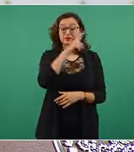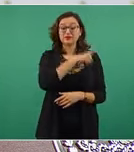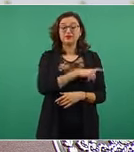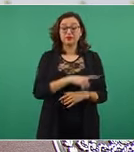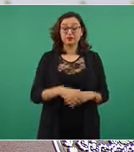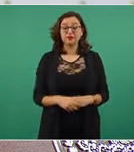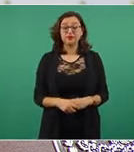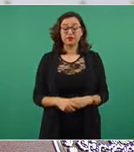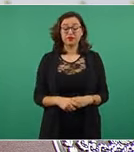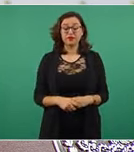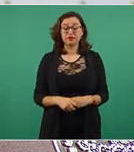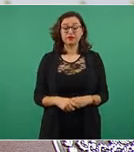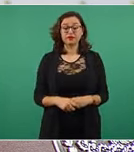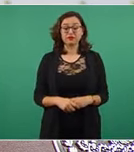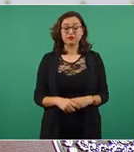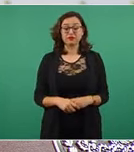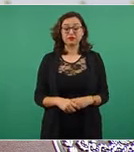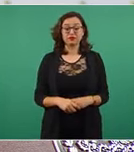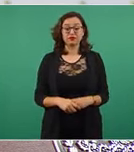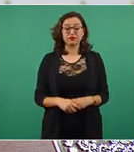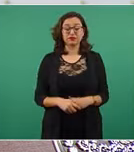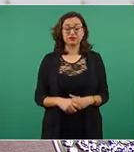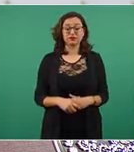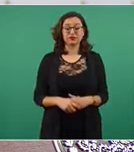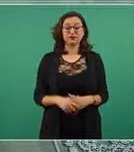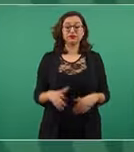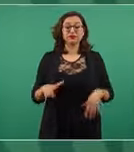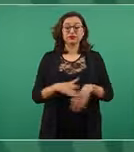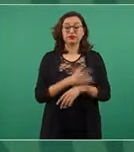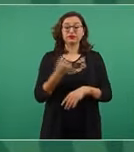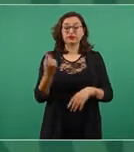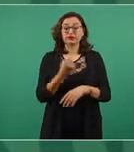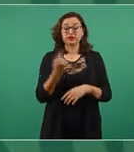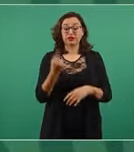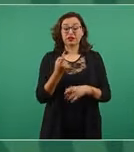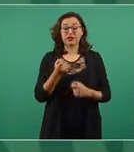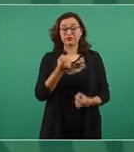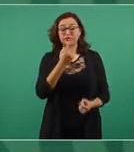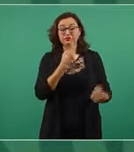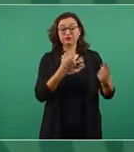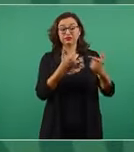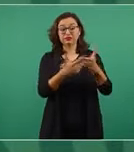sobre todo en sectores de clase media.